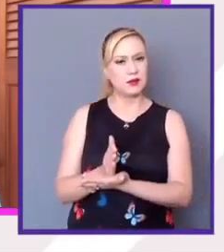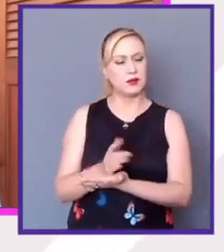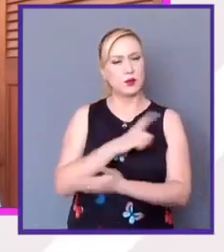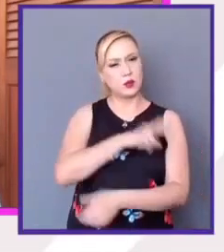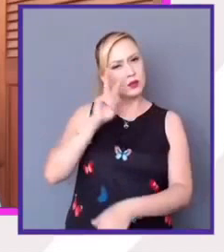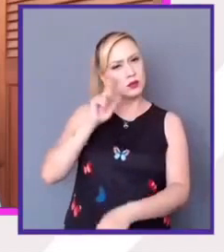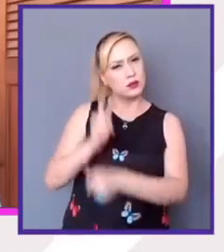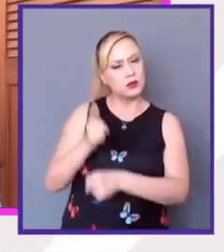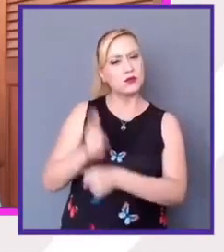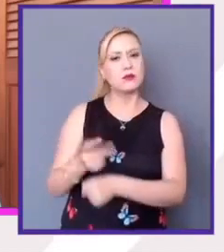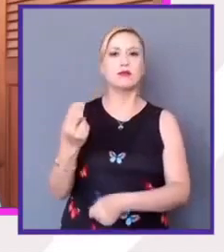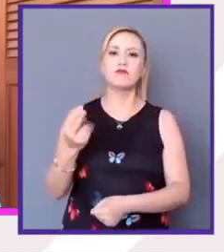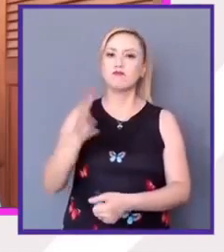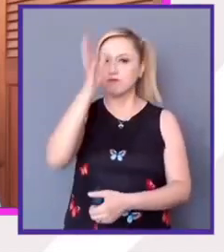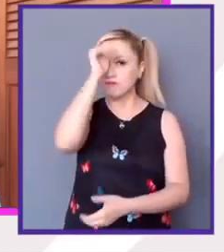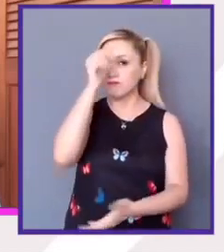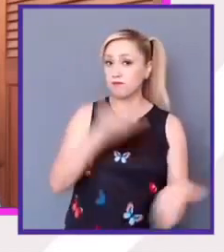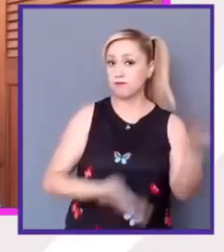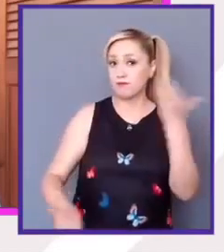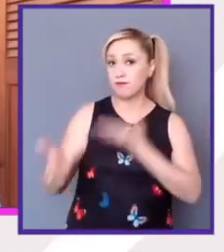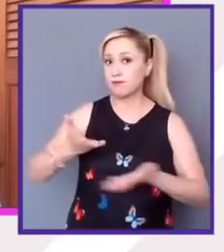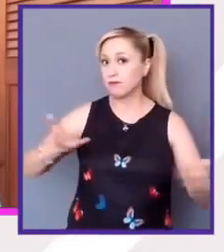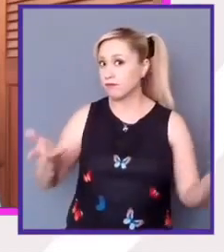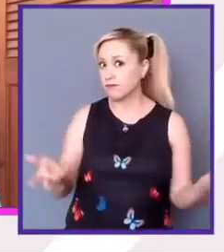acuerdo de empresas antirracistas?